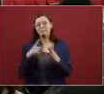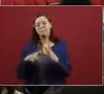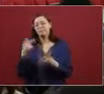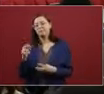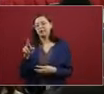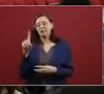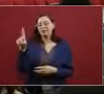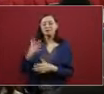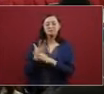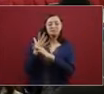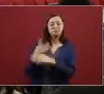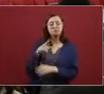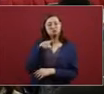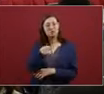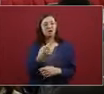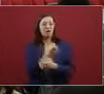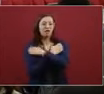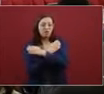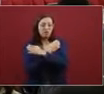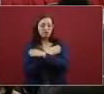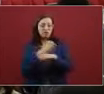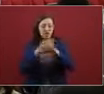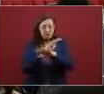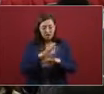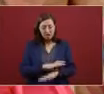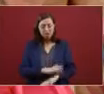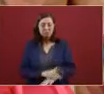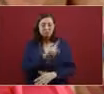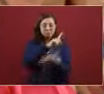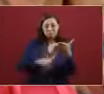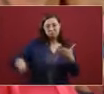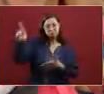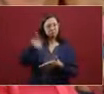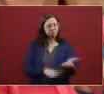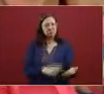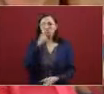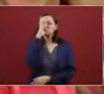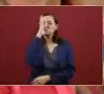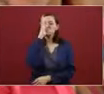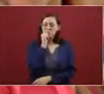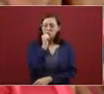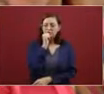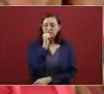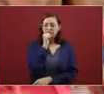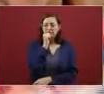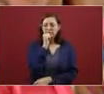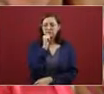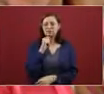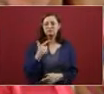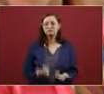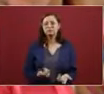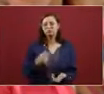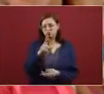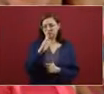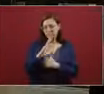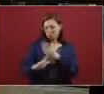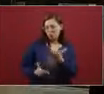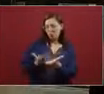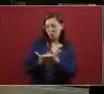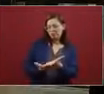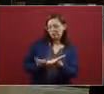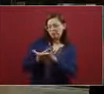reforma educativa, como nos lo comentó el fin de semana en la gira, que si no se aprobaba las reformas que usted planteó